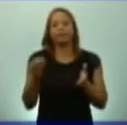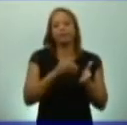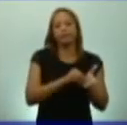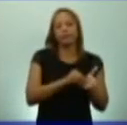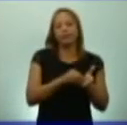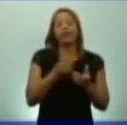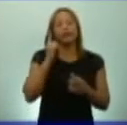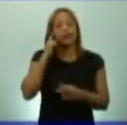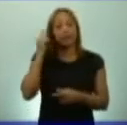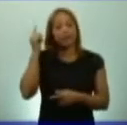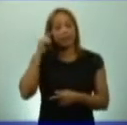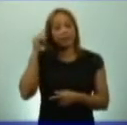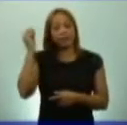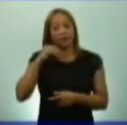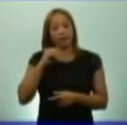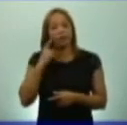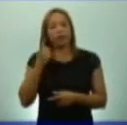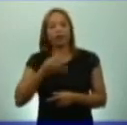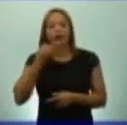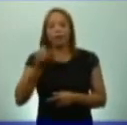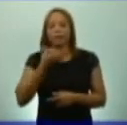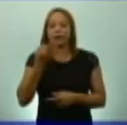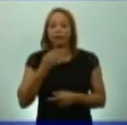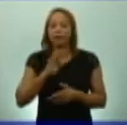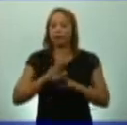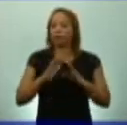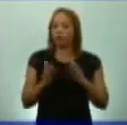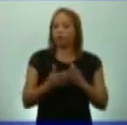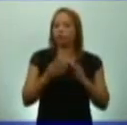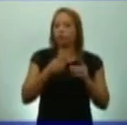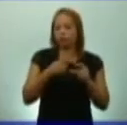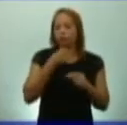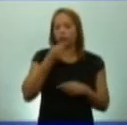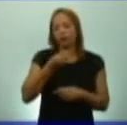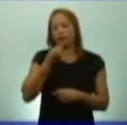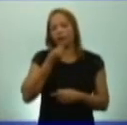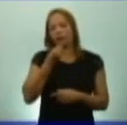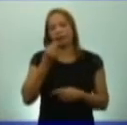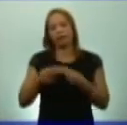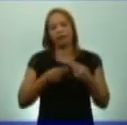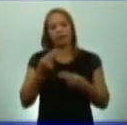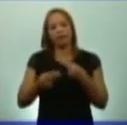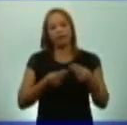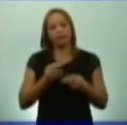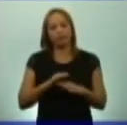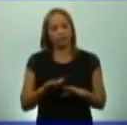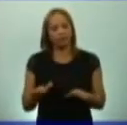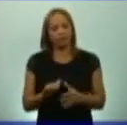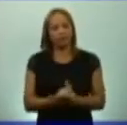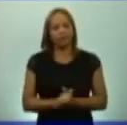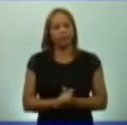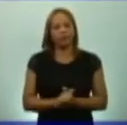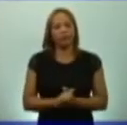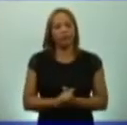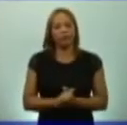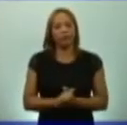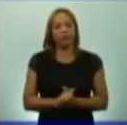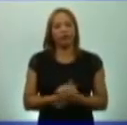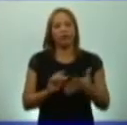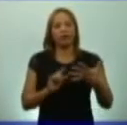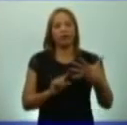que con esta explicación y el epígrafe podrás hacerlo. Y dice la actividad número